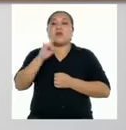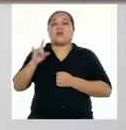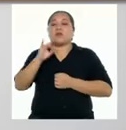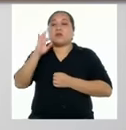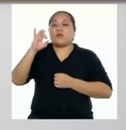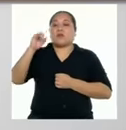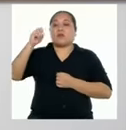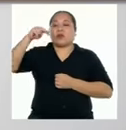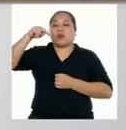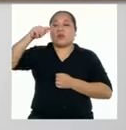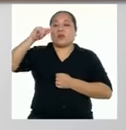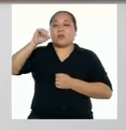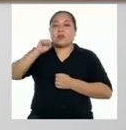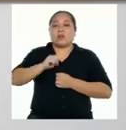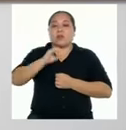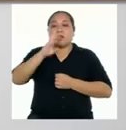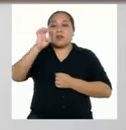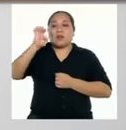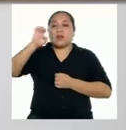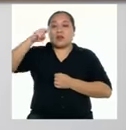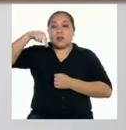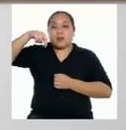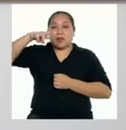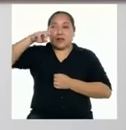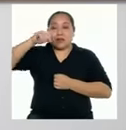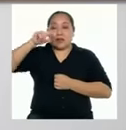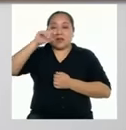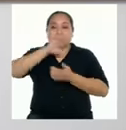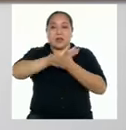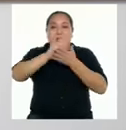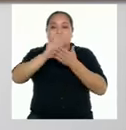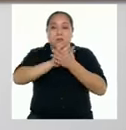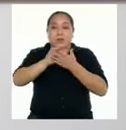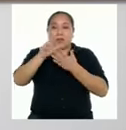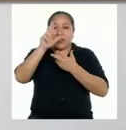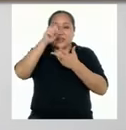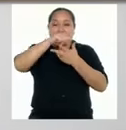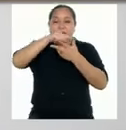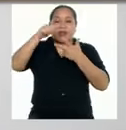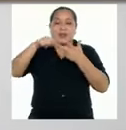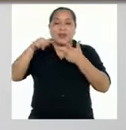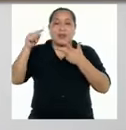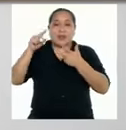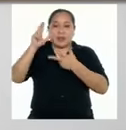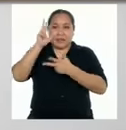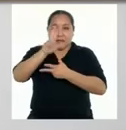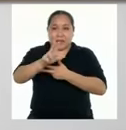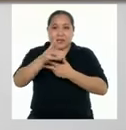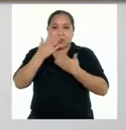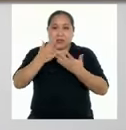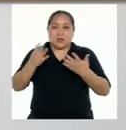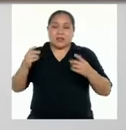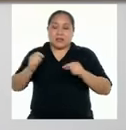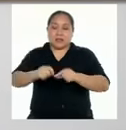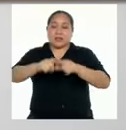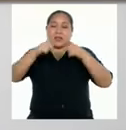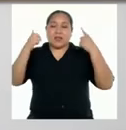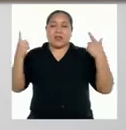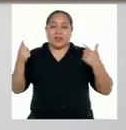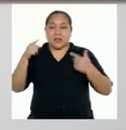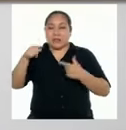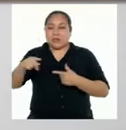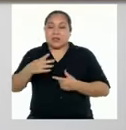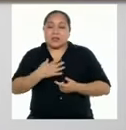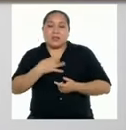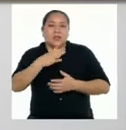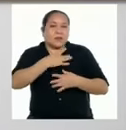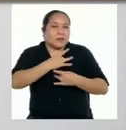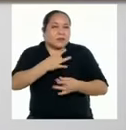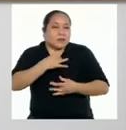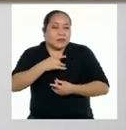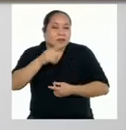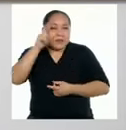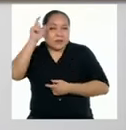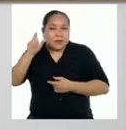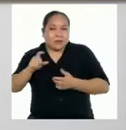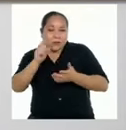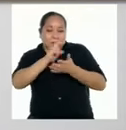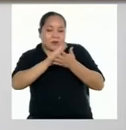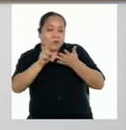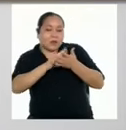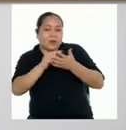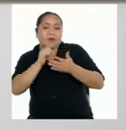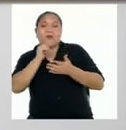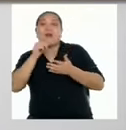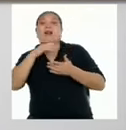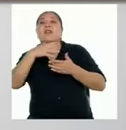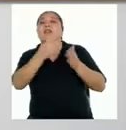energía limpia tiene 3 grandes beneficios, lo que anticipa al lector que vendrá más adelante en el desarrollo